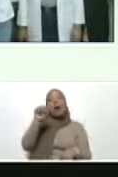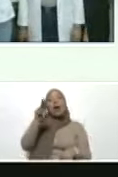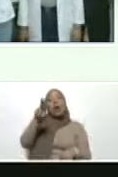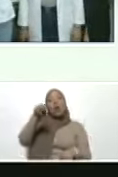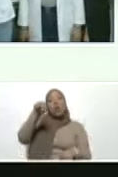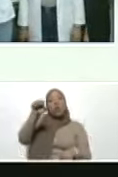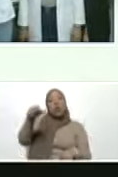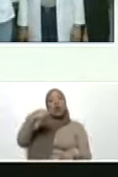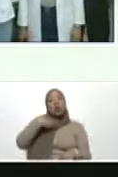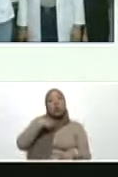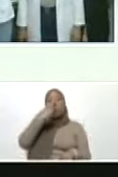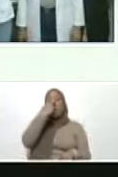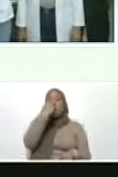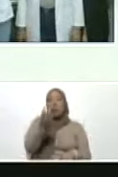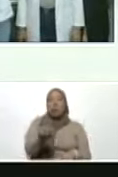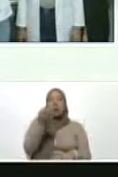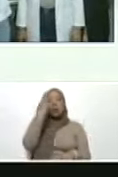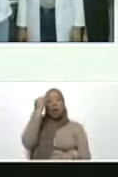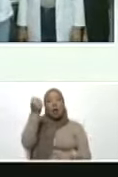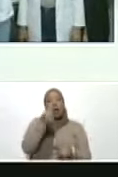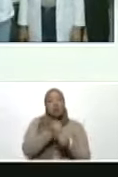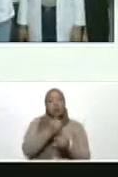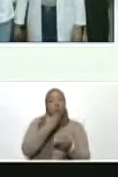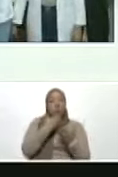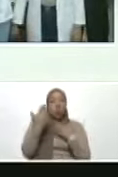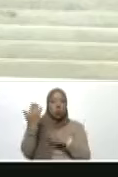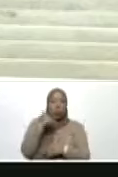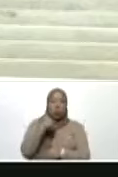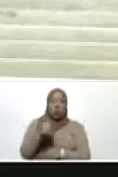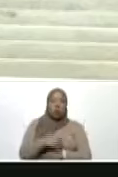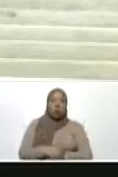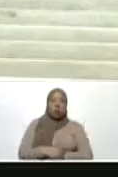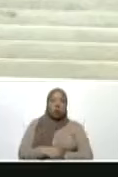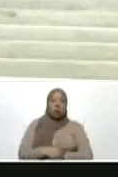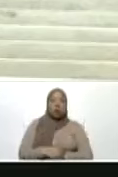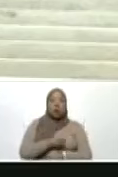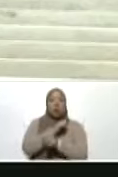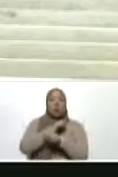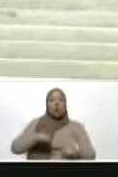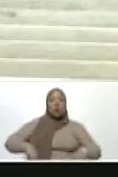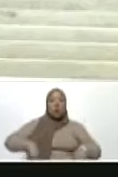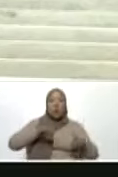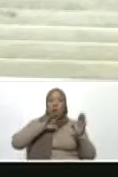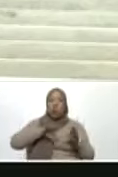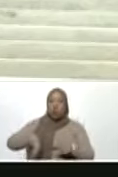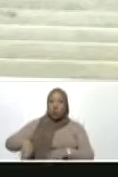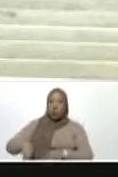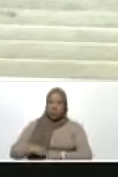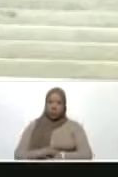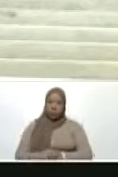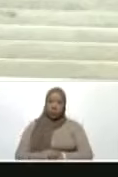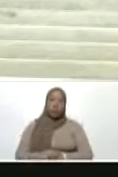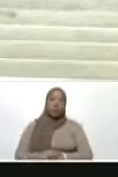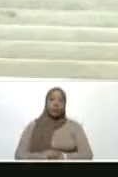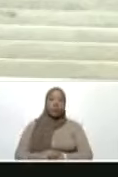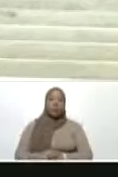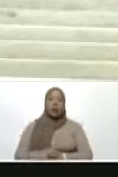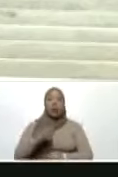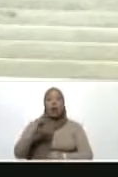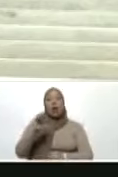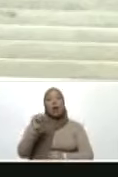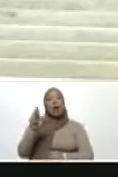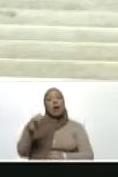por allá. Que Dios me los bendiga. Y de Portuguesa nos vamos directo a Cagua.